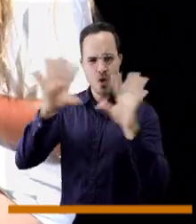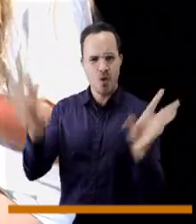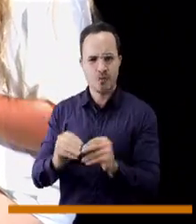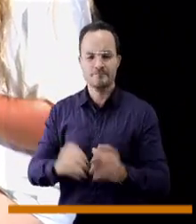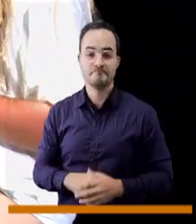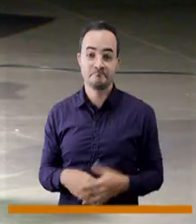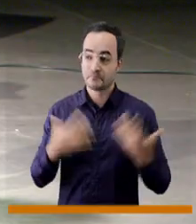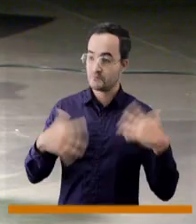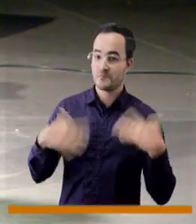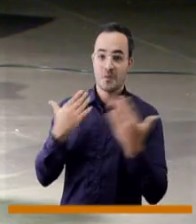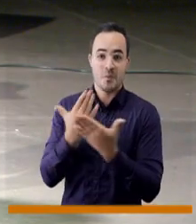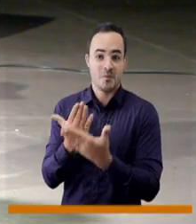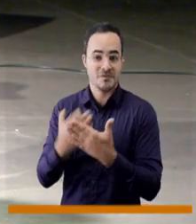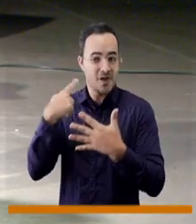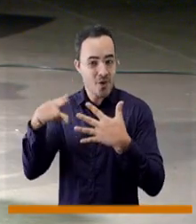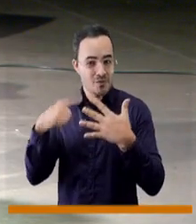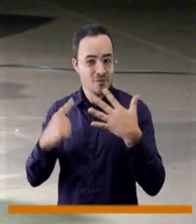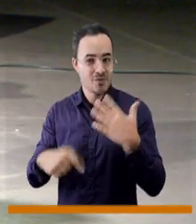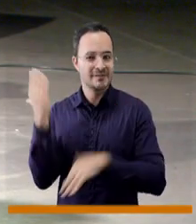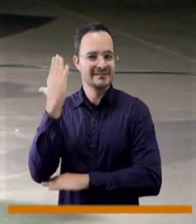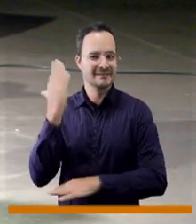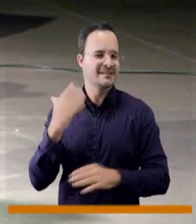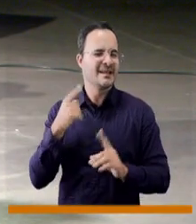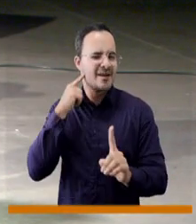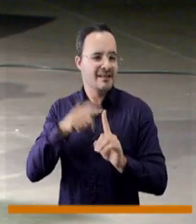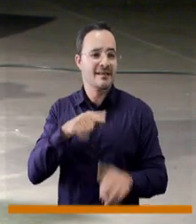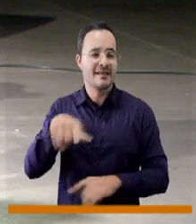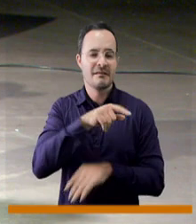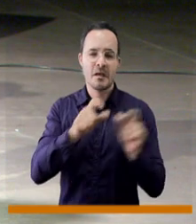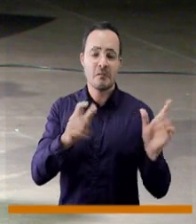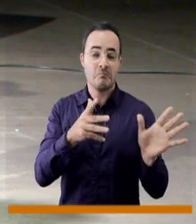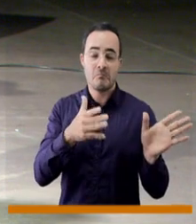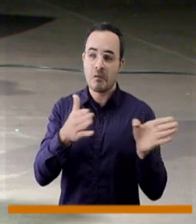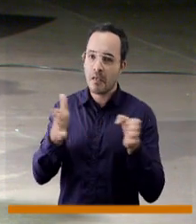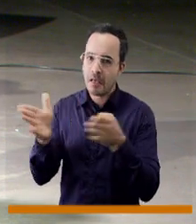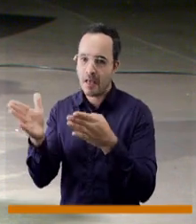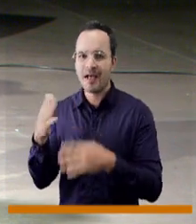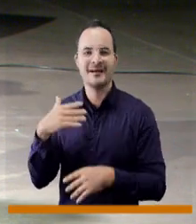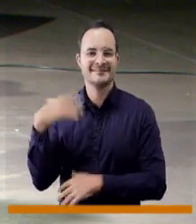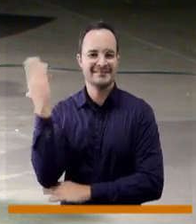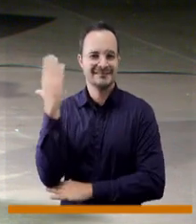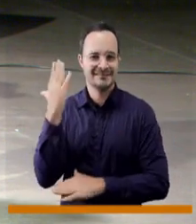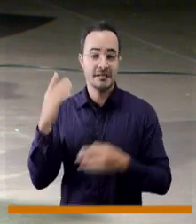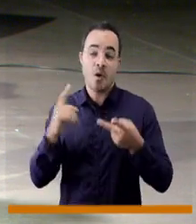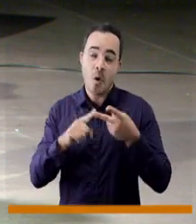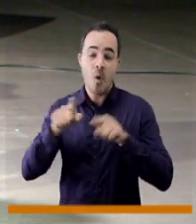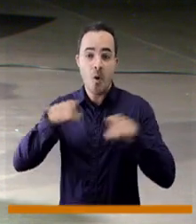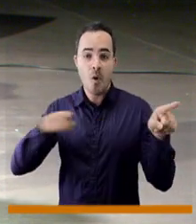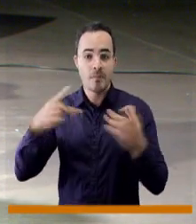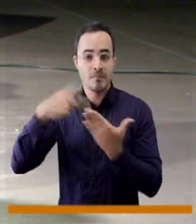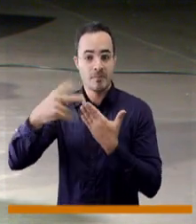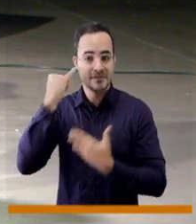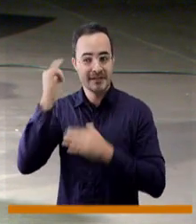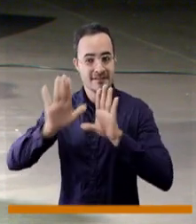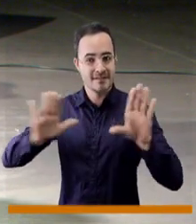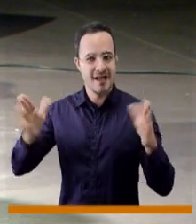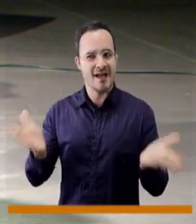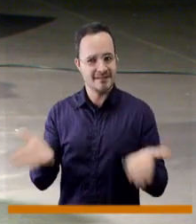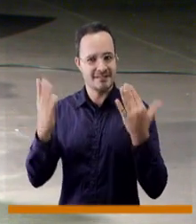el proyecto. Diferentes propuestas cinematográficas para enamorar a más personas del cine e impulsar